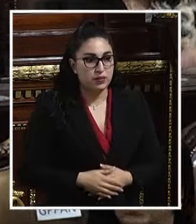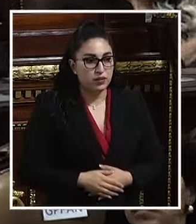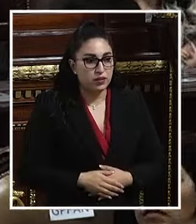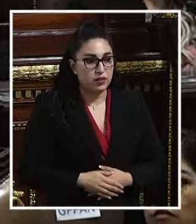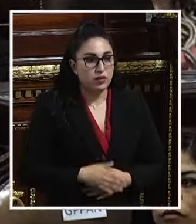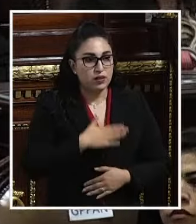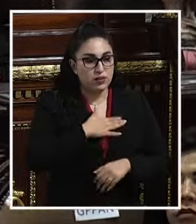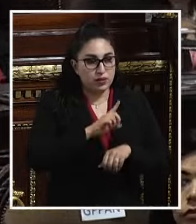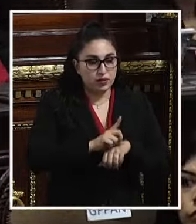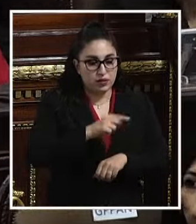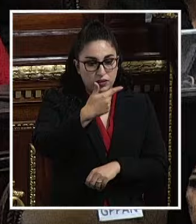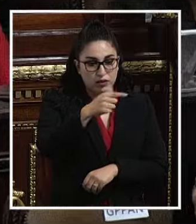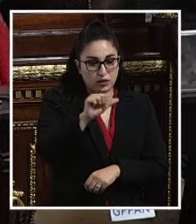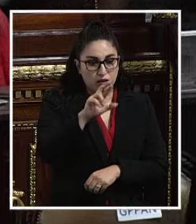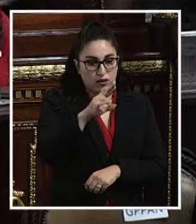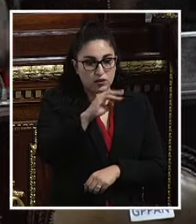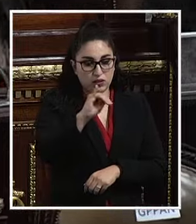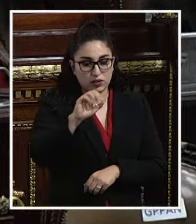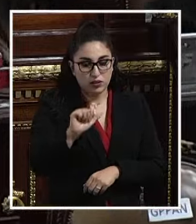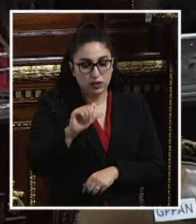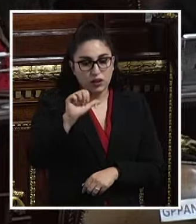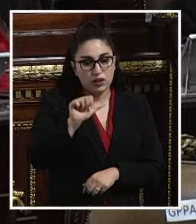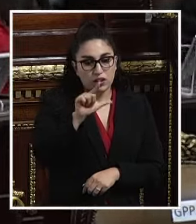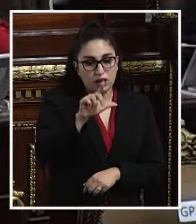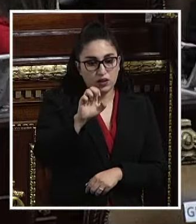Buen día, García Omar Alejandro, presente.